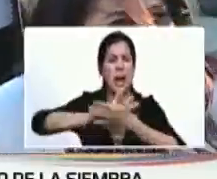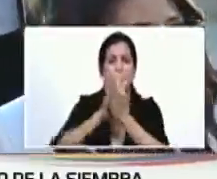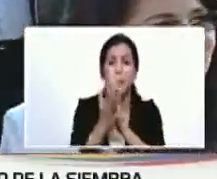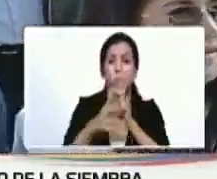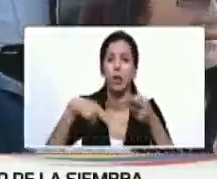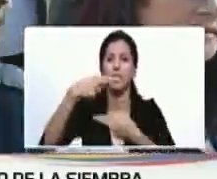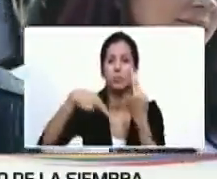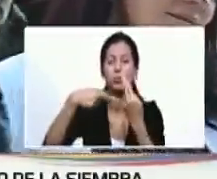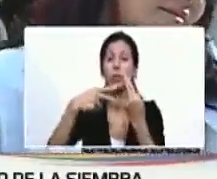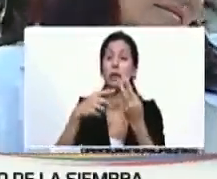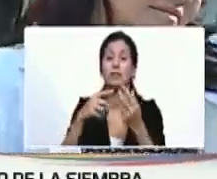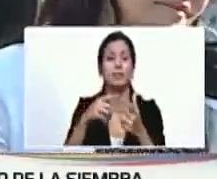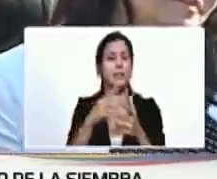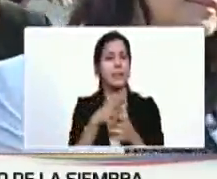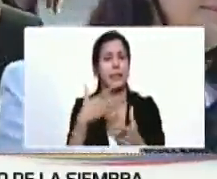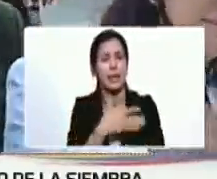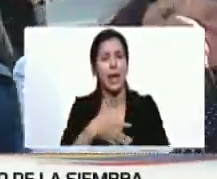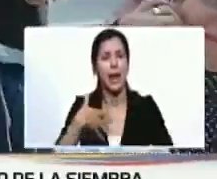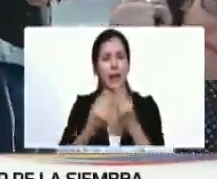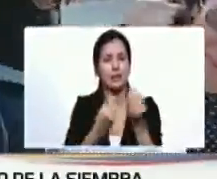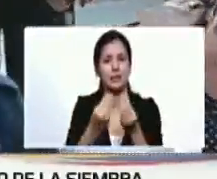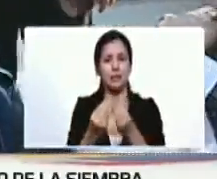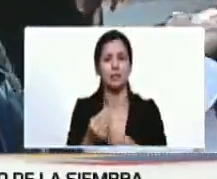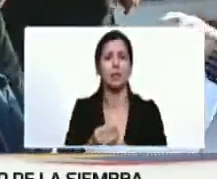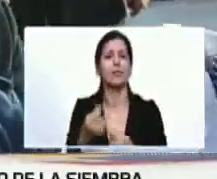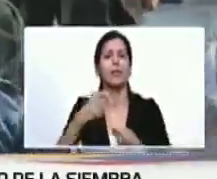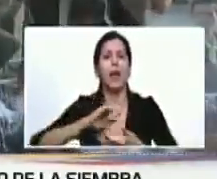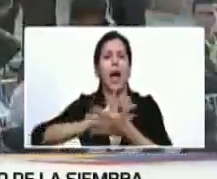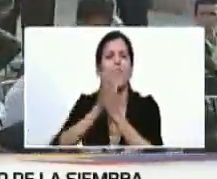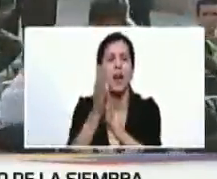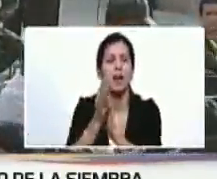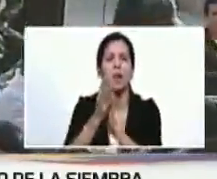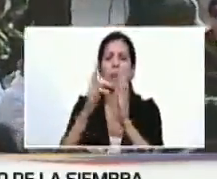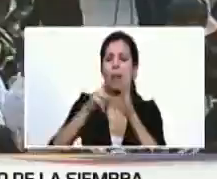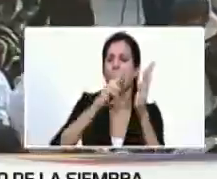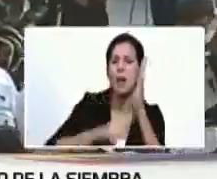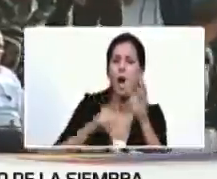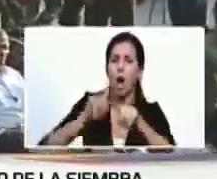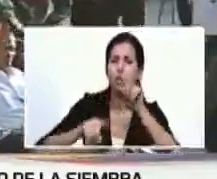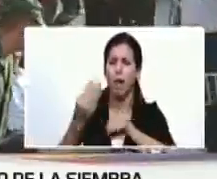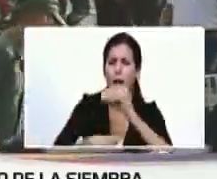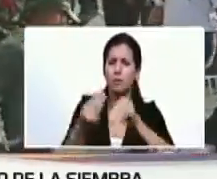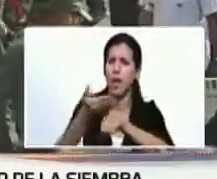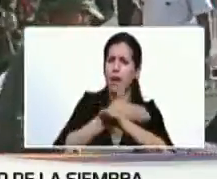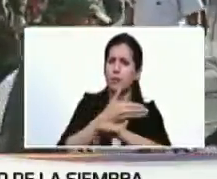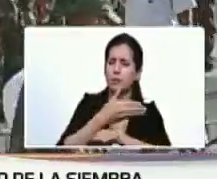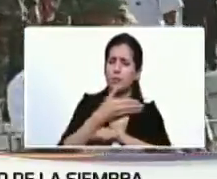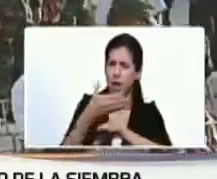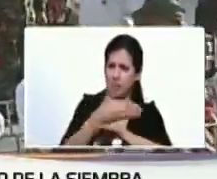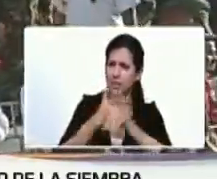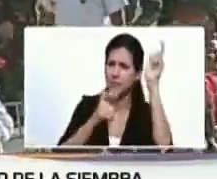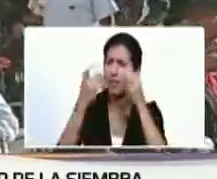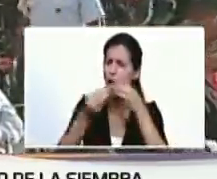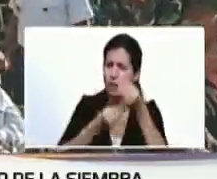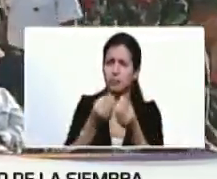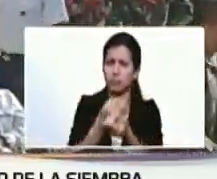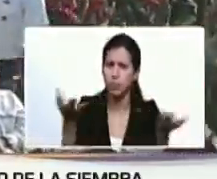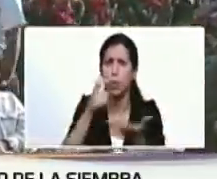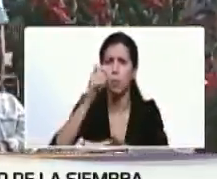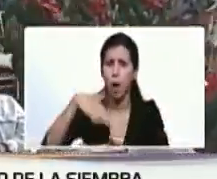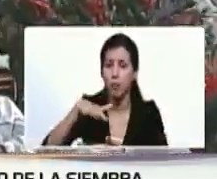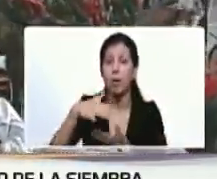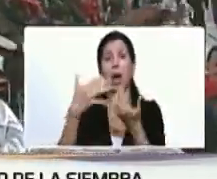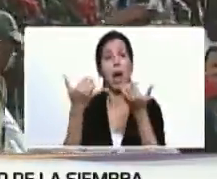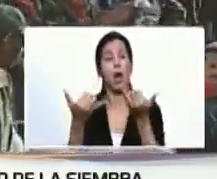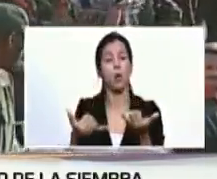bolivariana, sino con todas las mejoras que Chávez supo implantar para el beneficio del pueblo y que hoy, sin lugar a